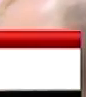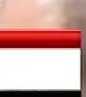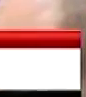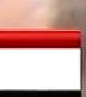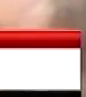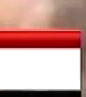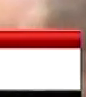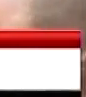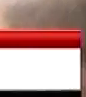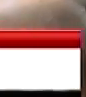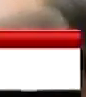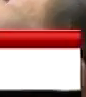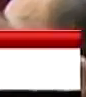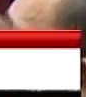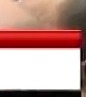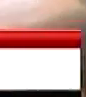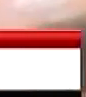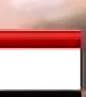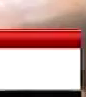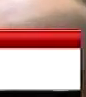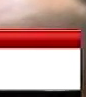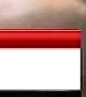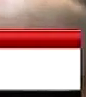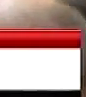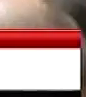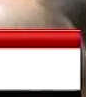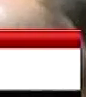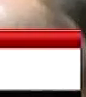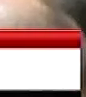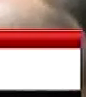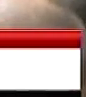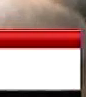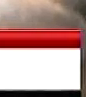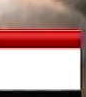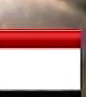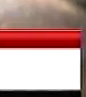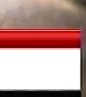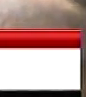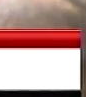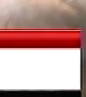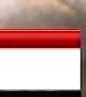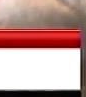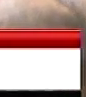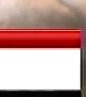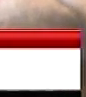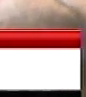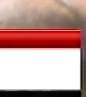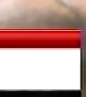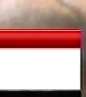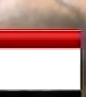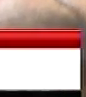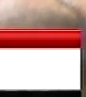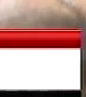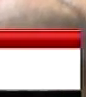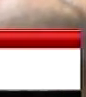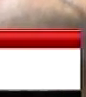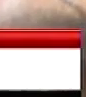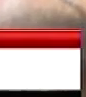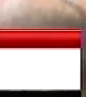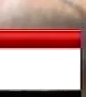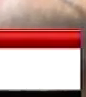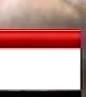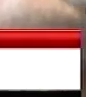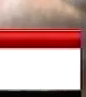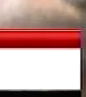poder político para enriquecerse y utilizar al pueblo peruano en los votos populares. Y esa es una vergüenza,